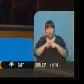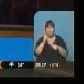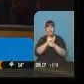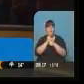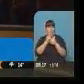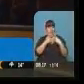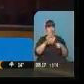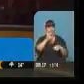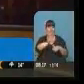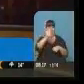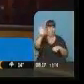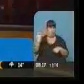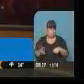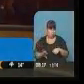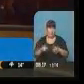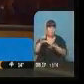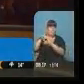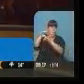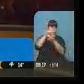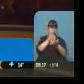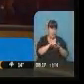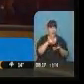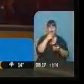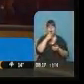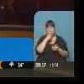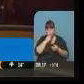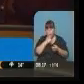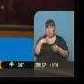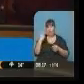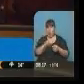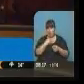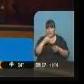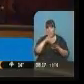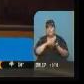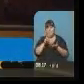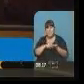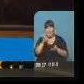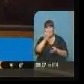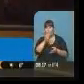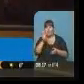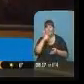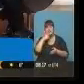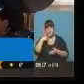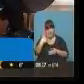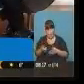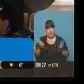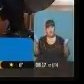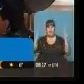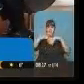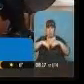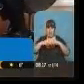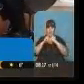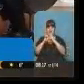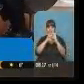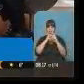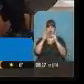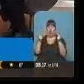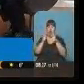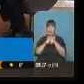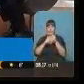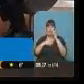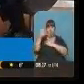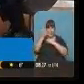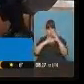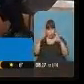en distintos lugares en distintos países por ejemplo nosotros en salta el día 22 de septiembre tenemos una sesión de la comisión de